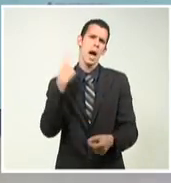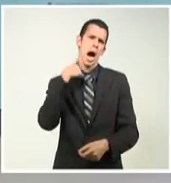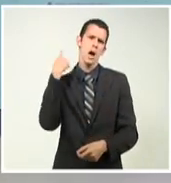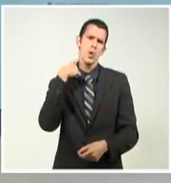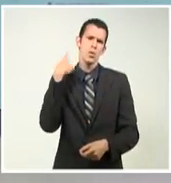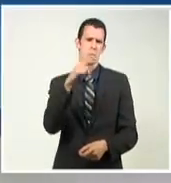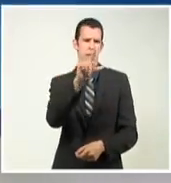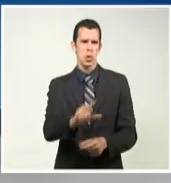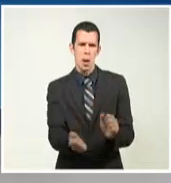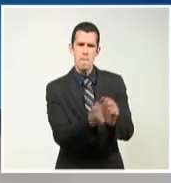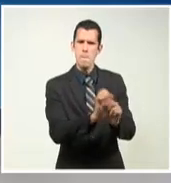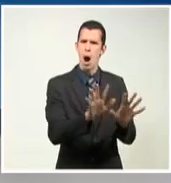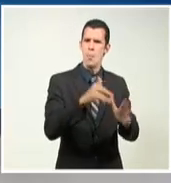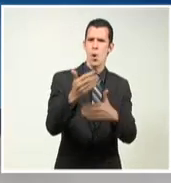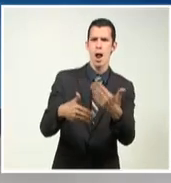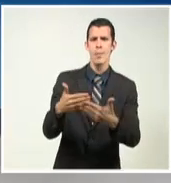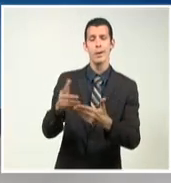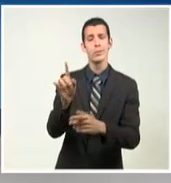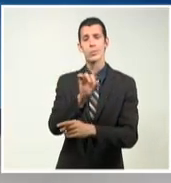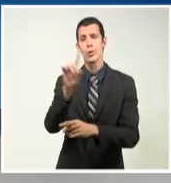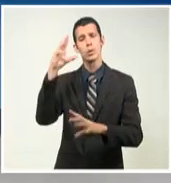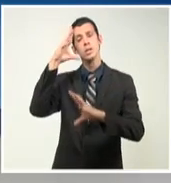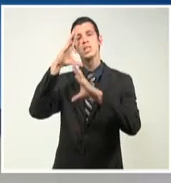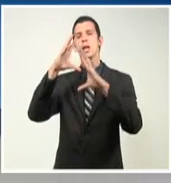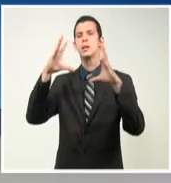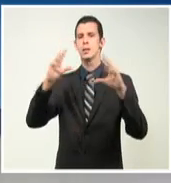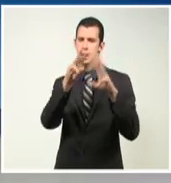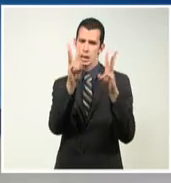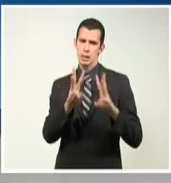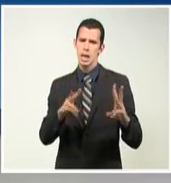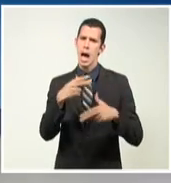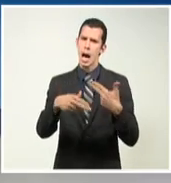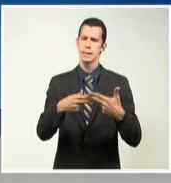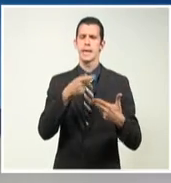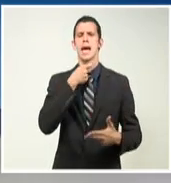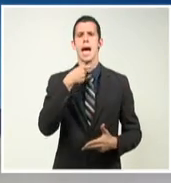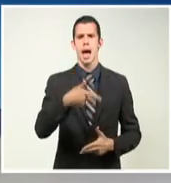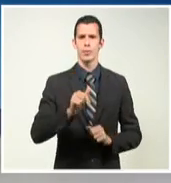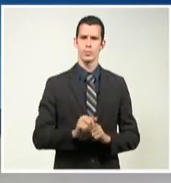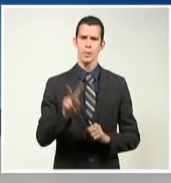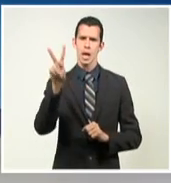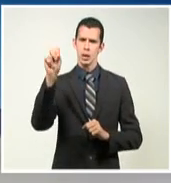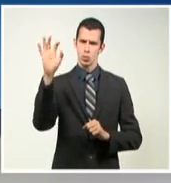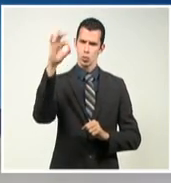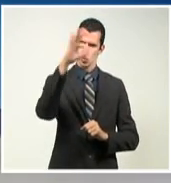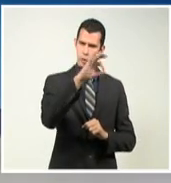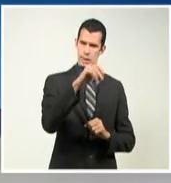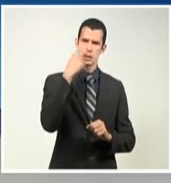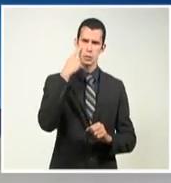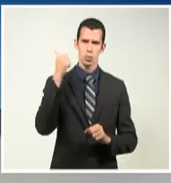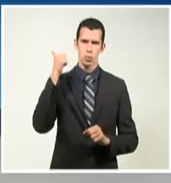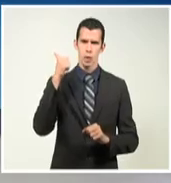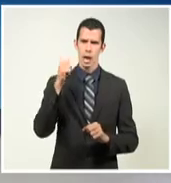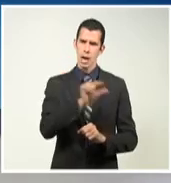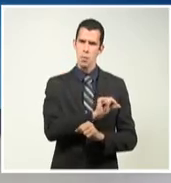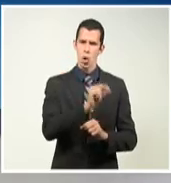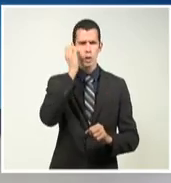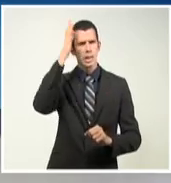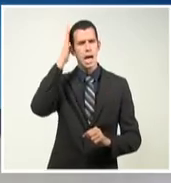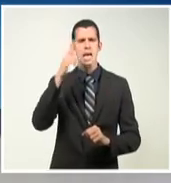cubano Miguel Díaz-Canel compartía a través de un tuit este artículo y lo hacía con una idea que yo creo muy válida para entender a la contrarrevolución, a la